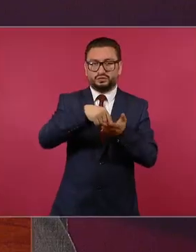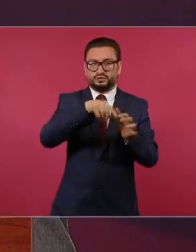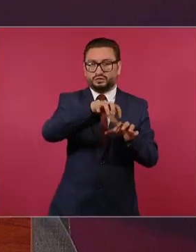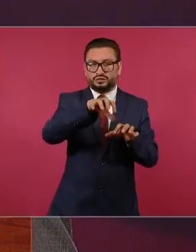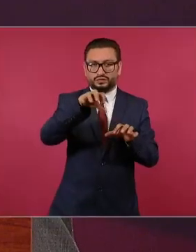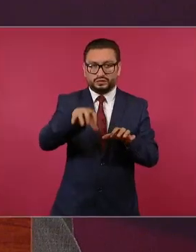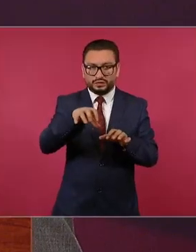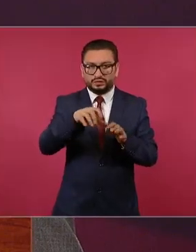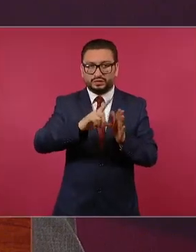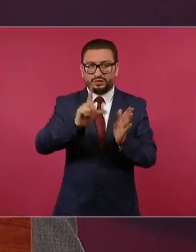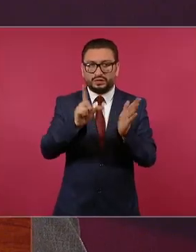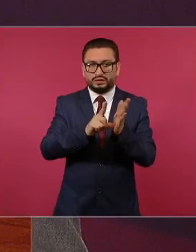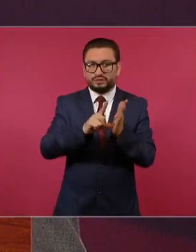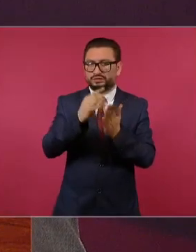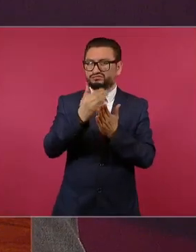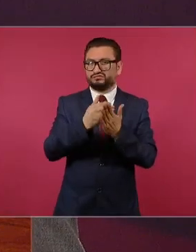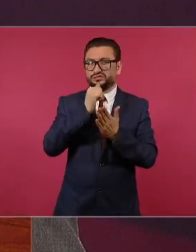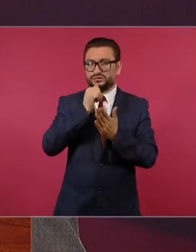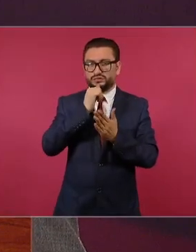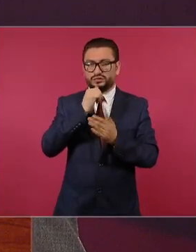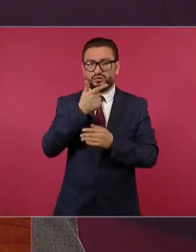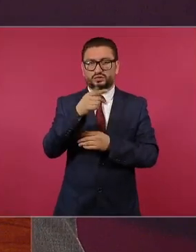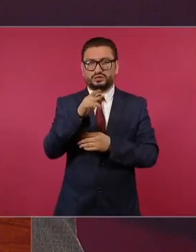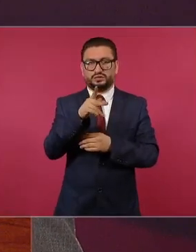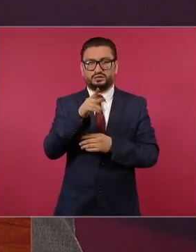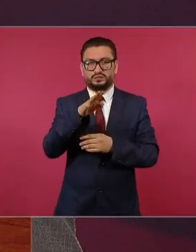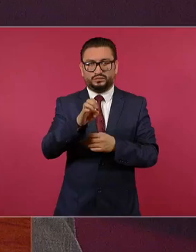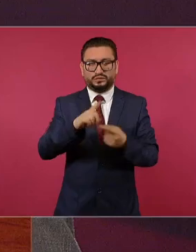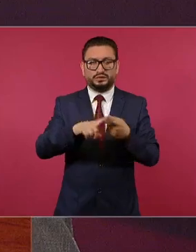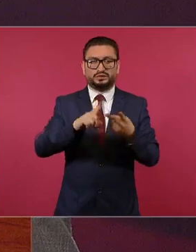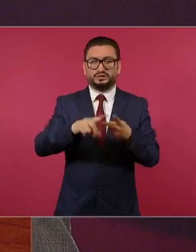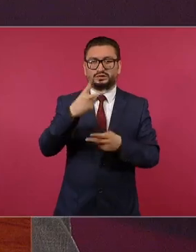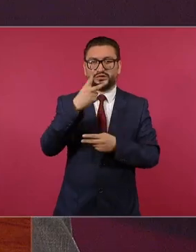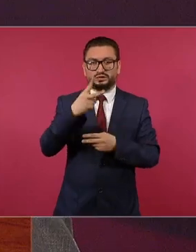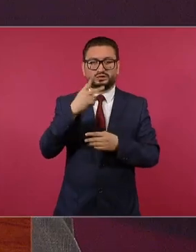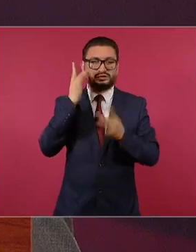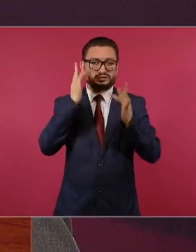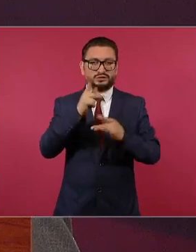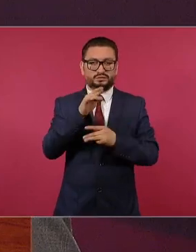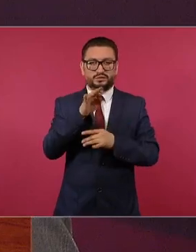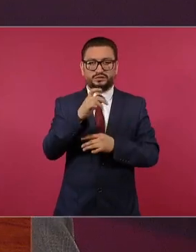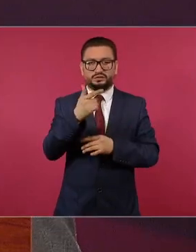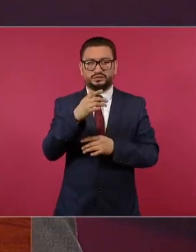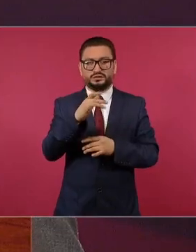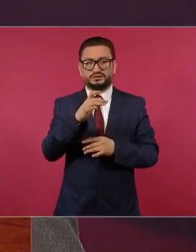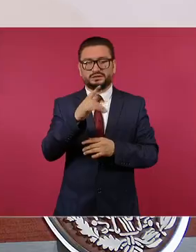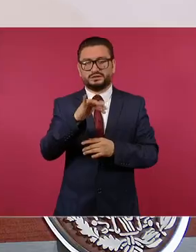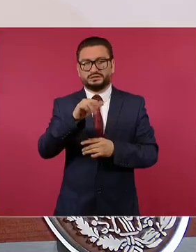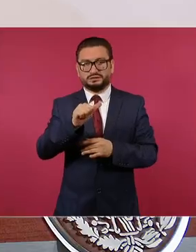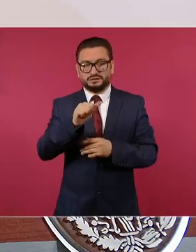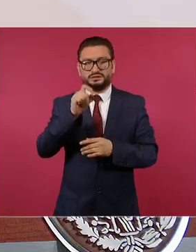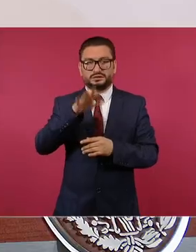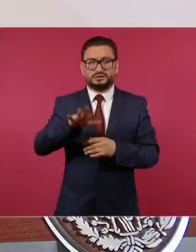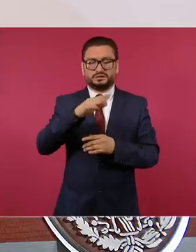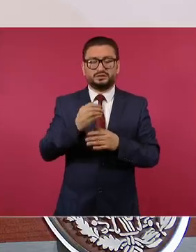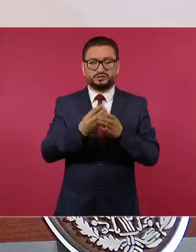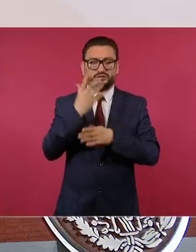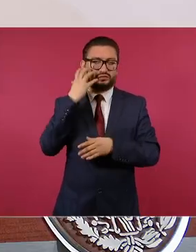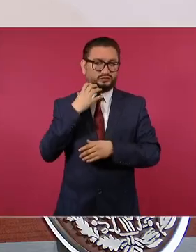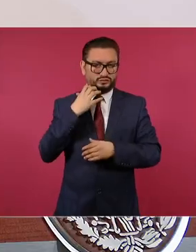irregularidades en dar litros de a litro, en Guadalupe y 2 en San Pedro Garza García, todas ellas en el estado de Nuevo León.